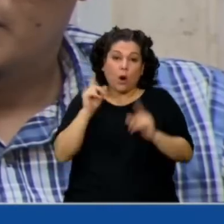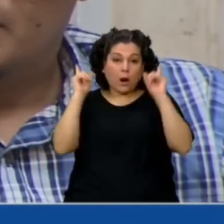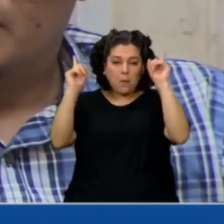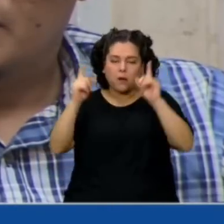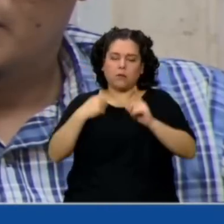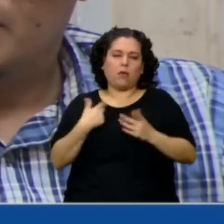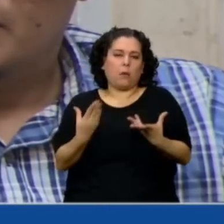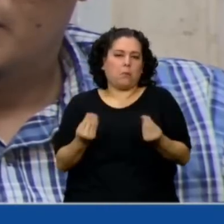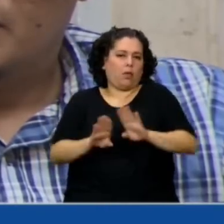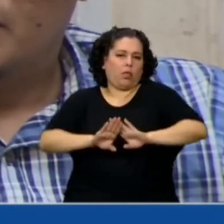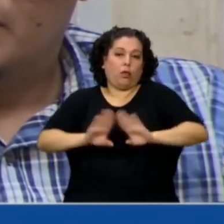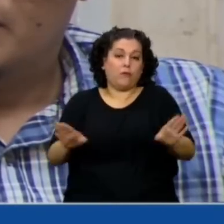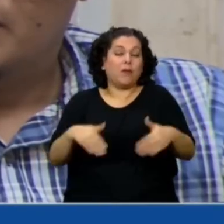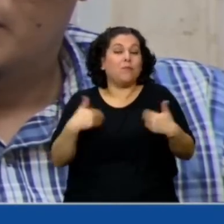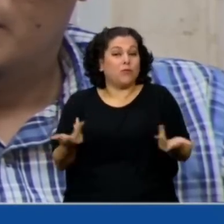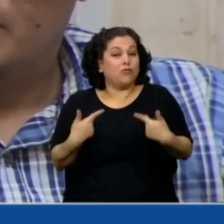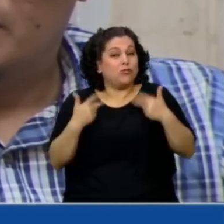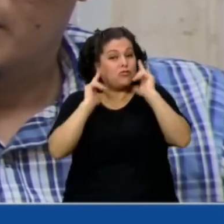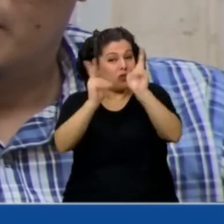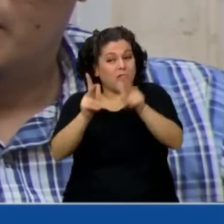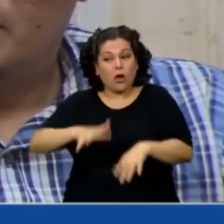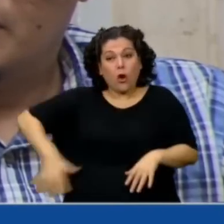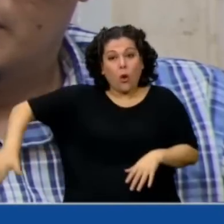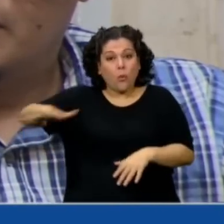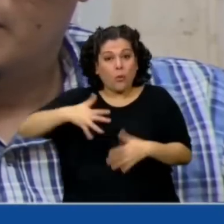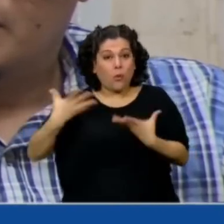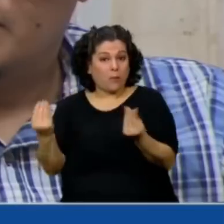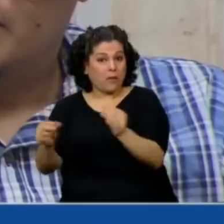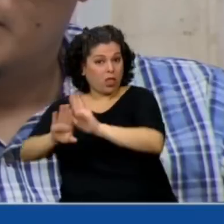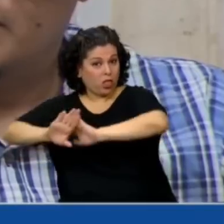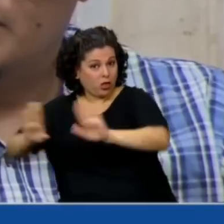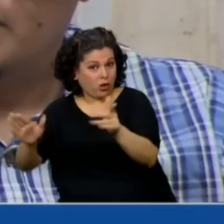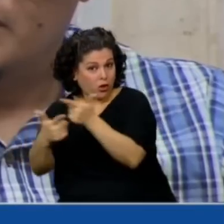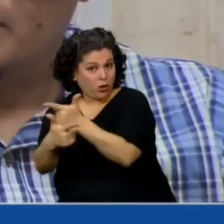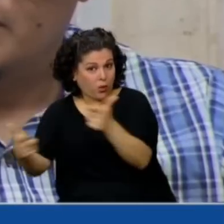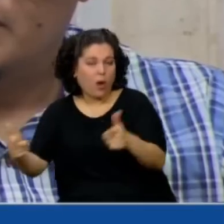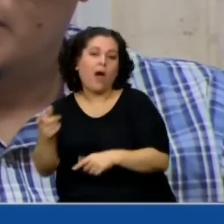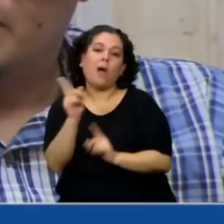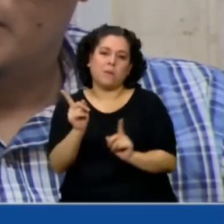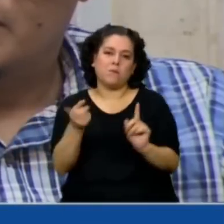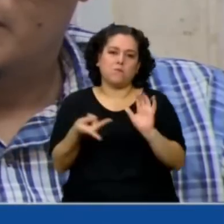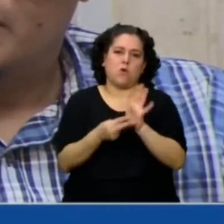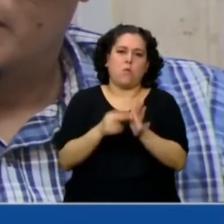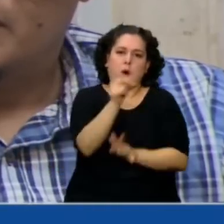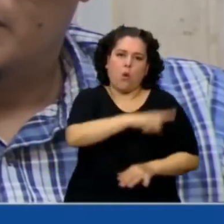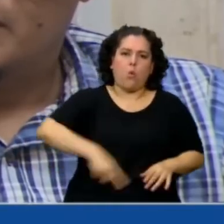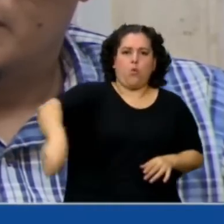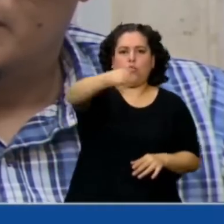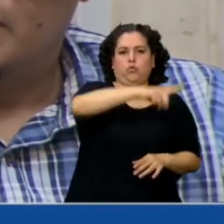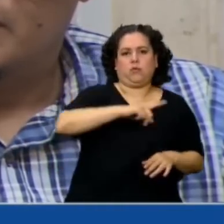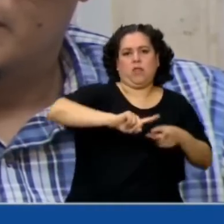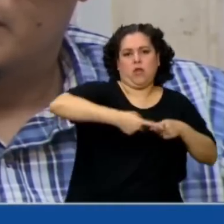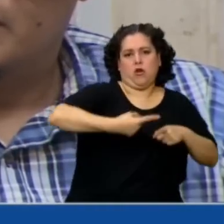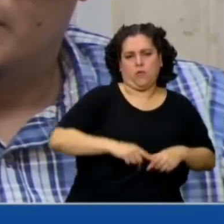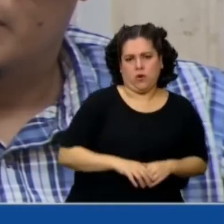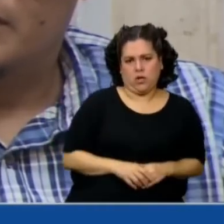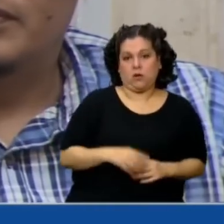diciendo que cuando el pueblo pierde el miedo, los que están en problemas son ustedes, por más acusaciones